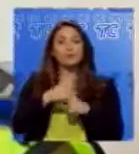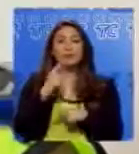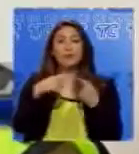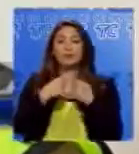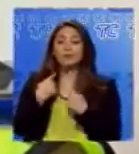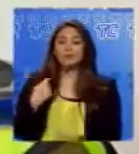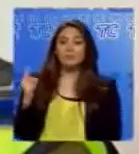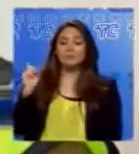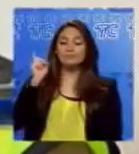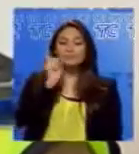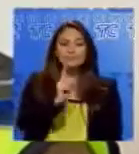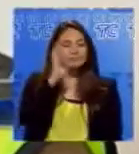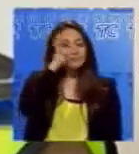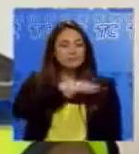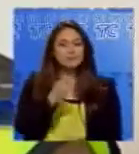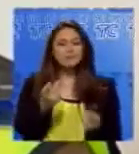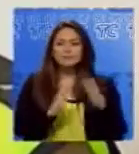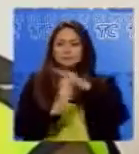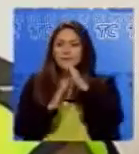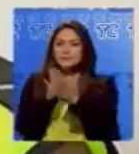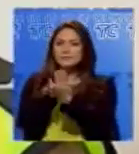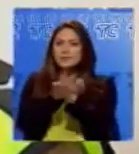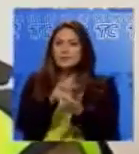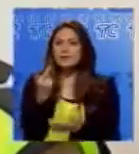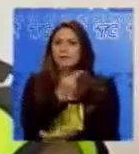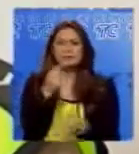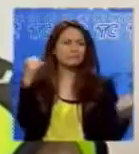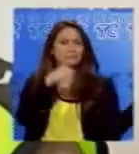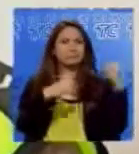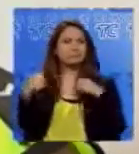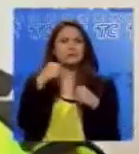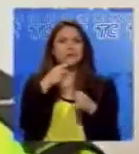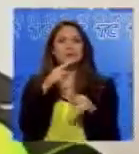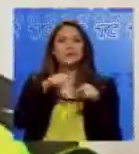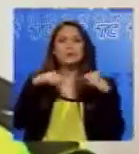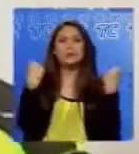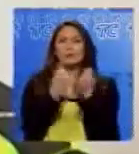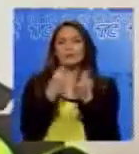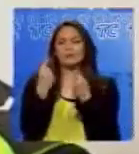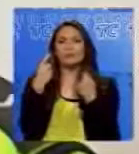ya, claro, a apaciguar porque estaban el populacho y todo